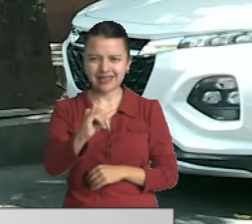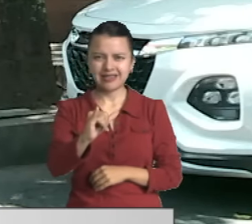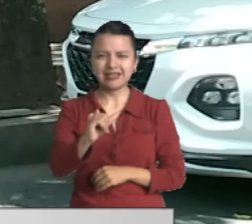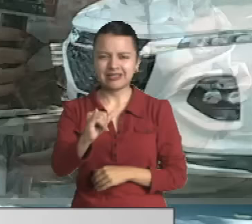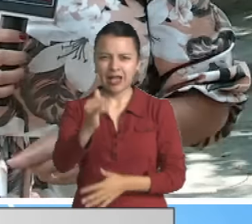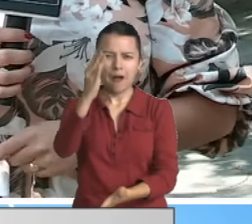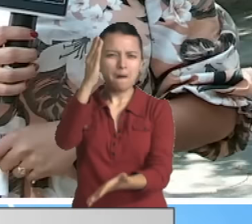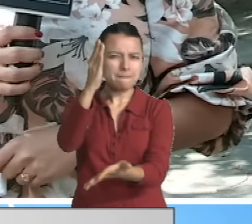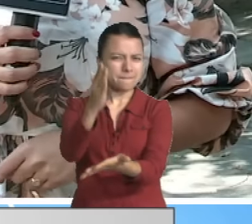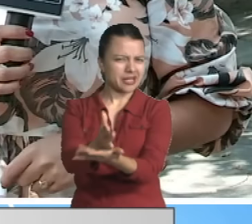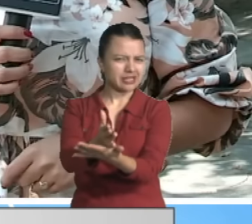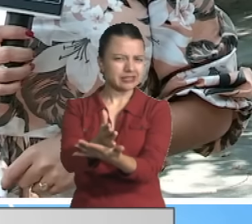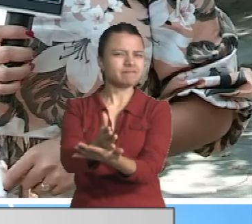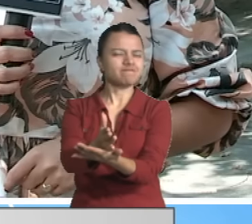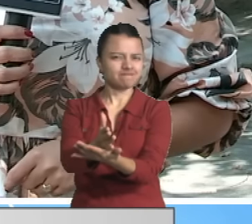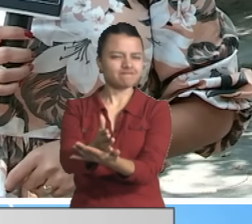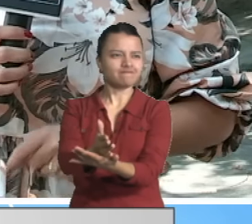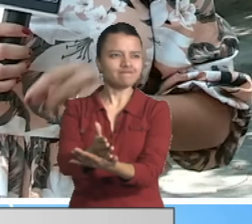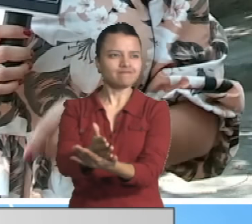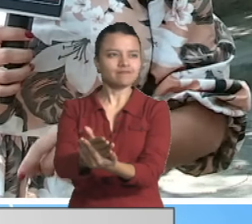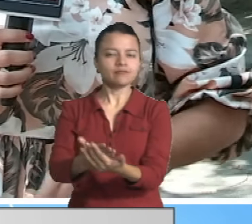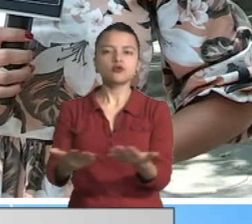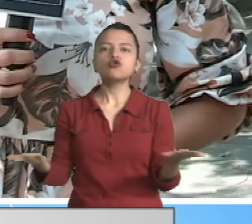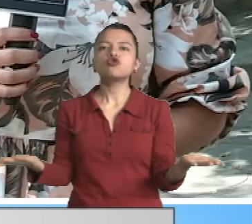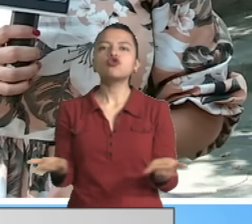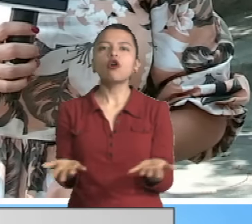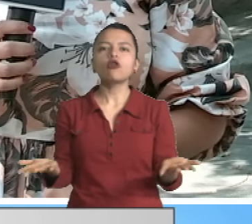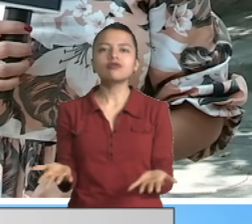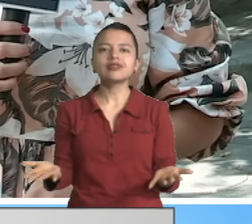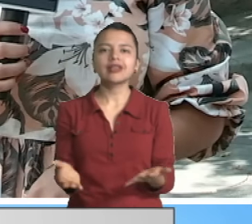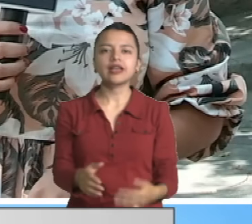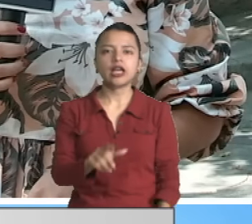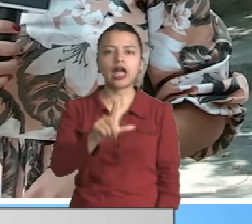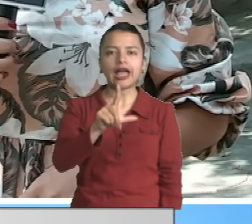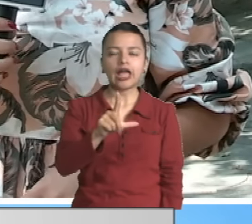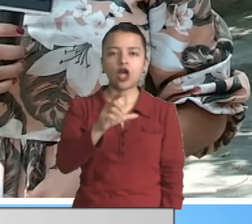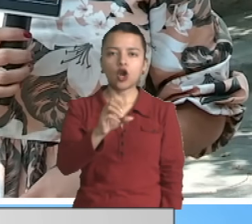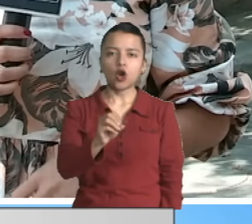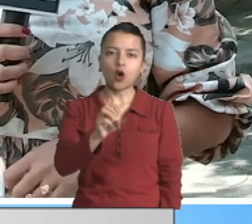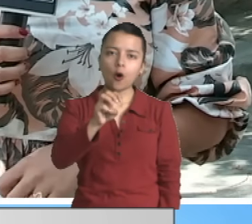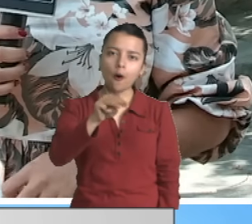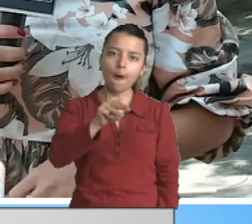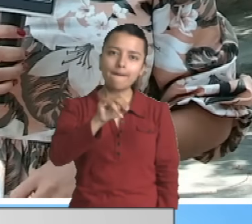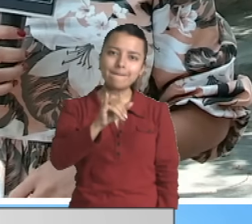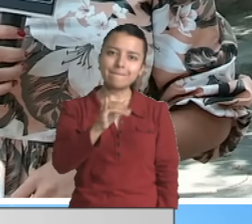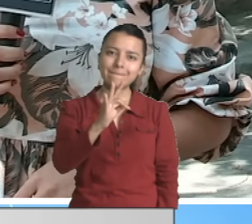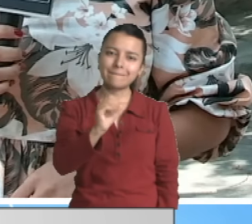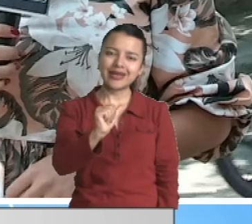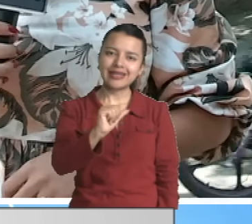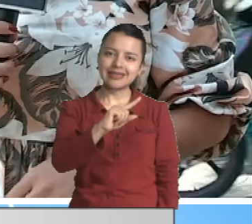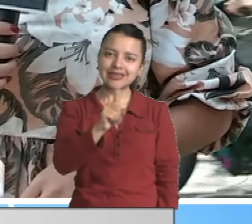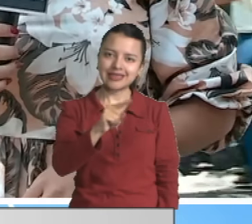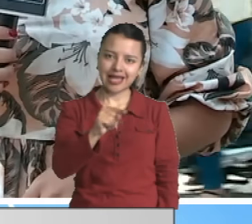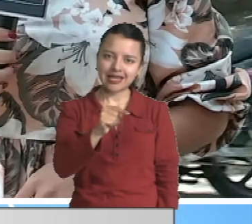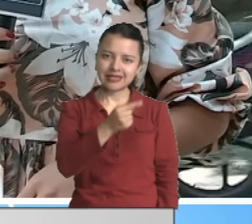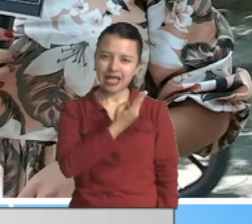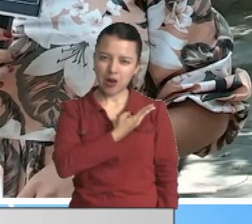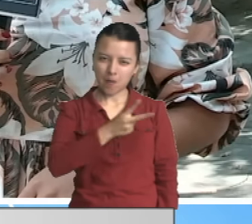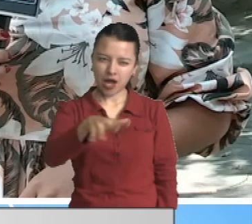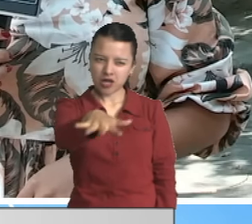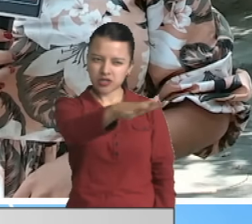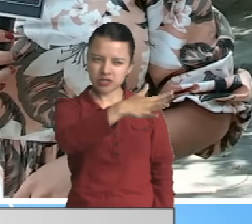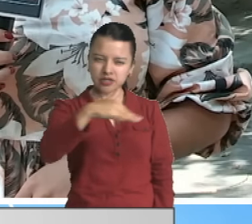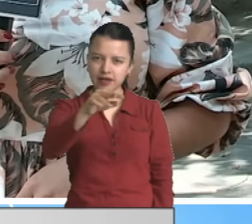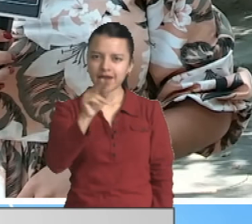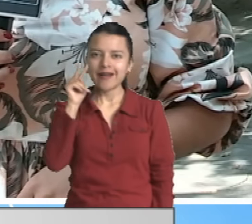macabro hallazgo cuando en la invasión conocida como Lomitas del barrio El Vallado, cerca al Jarillón del río Cauca, fue encontrada